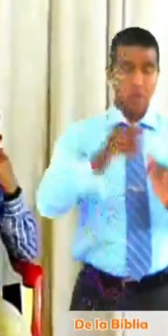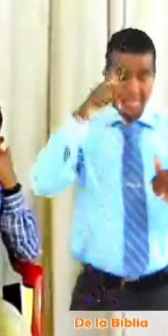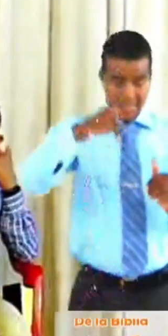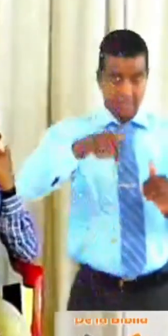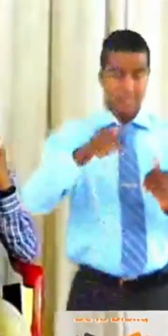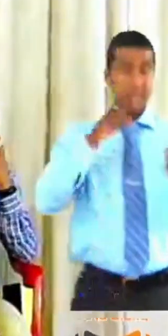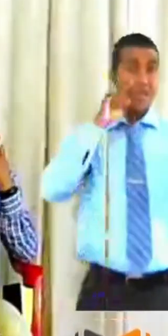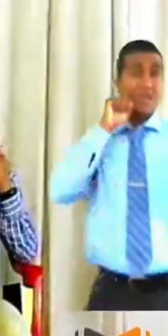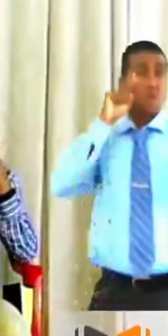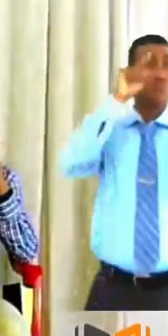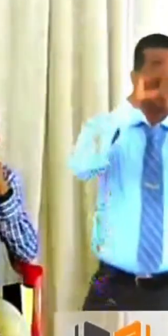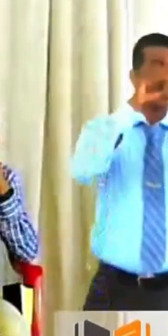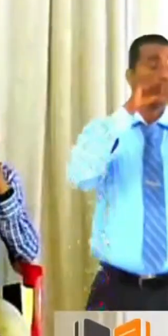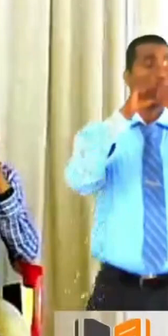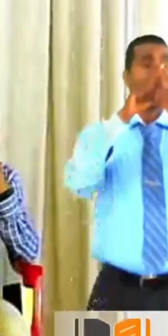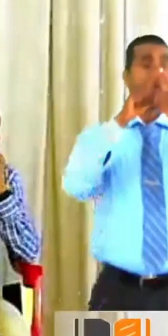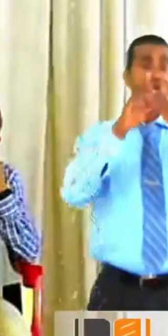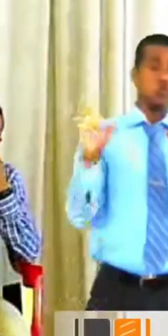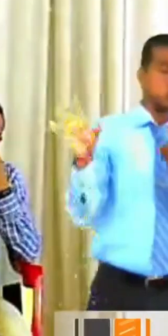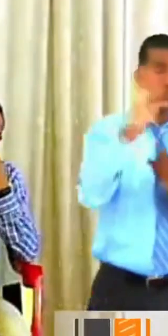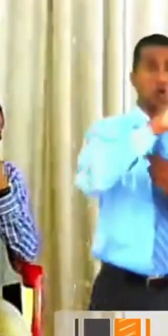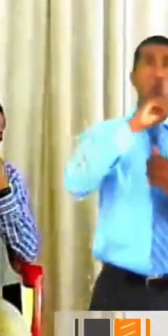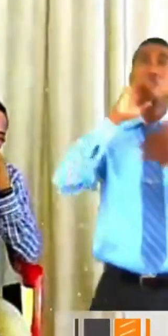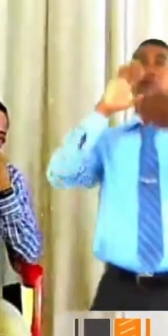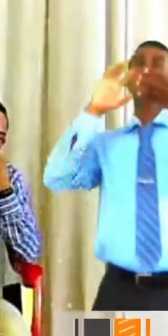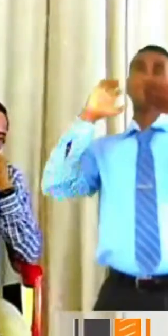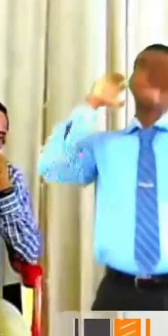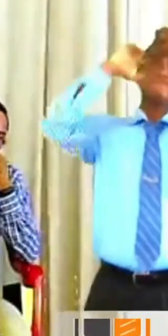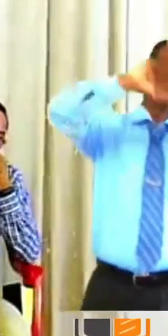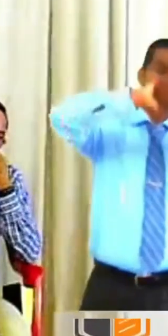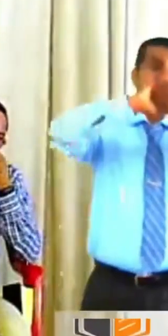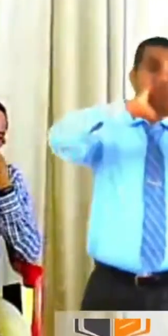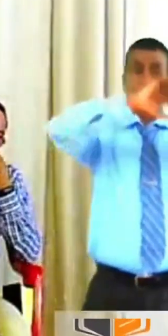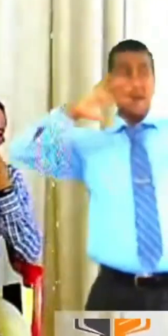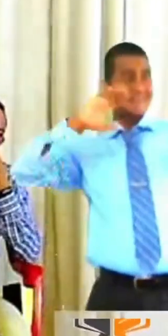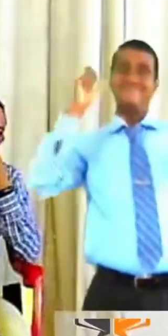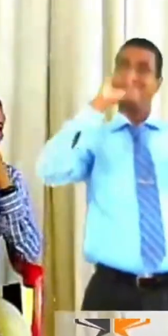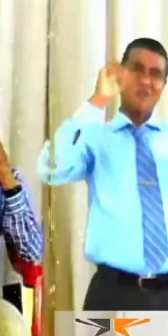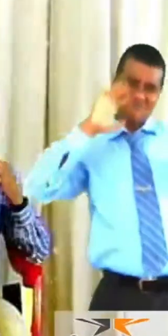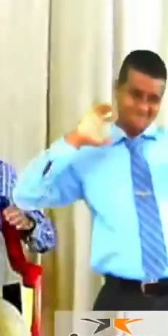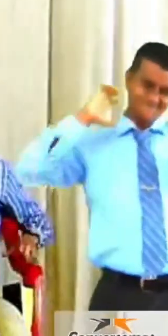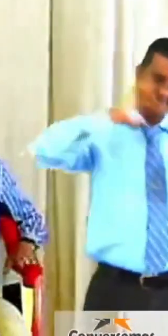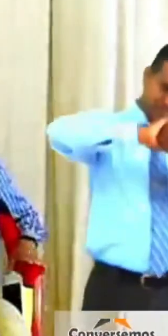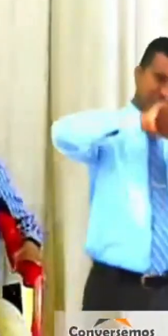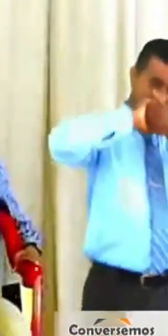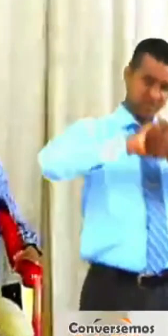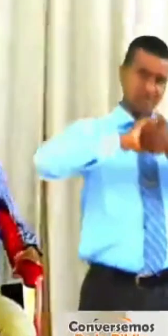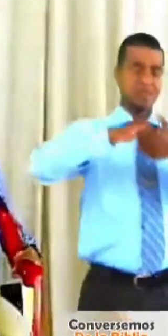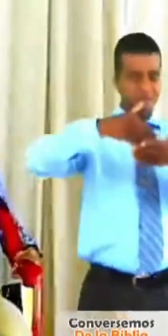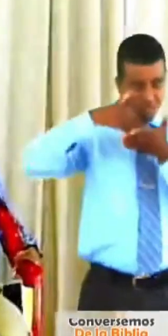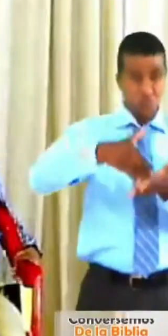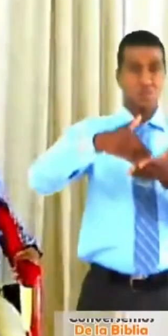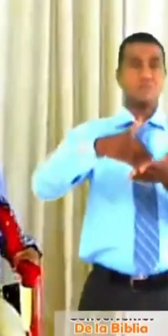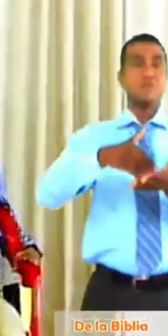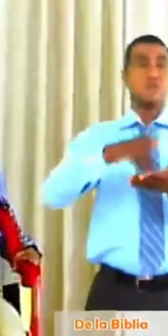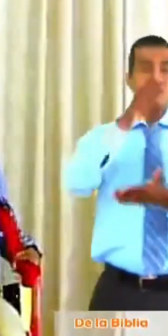un objetivo. Y vamos agarrado de la mano del Señor. Nunca te sueltes de la mano del Señor. Mantente firme.